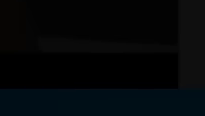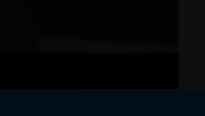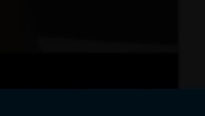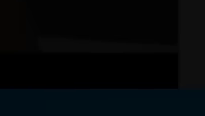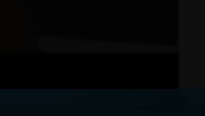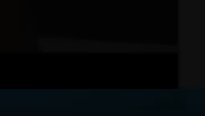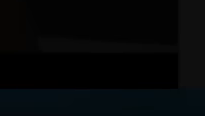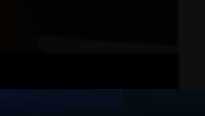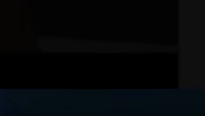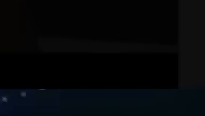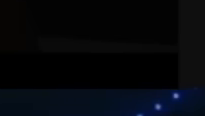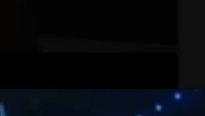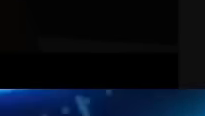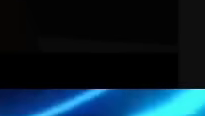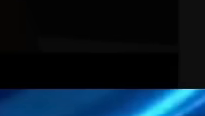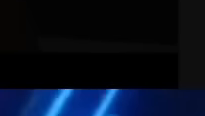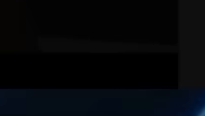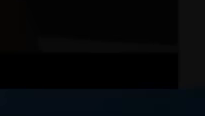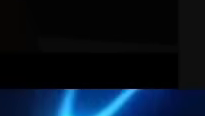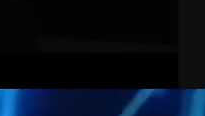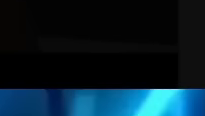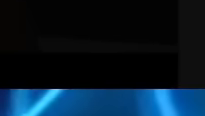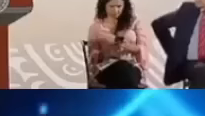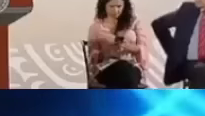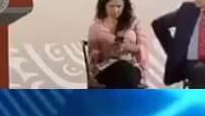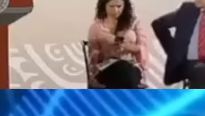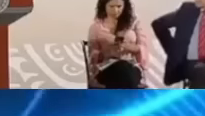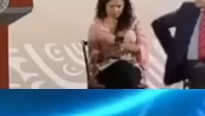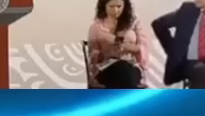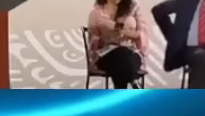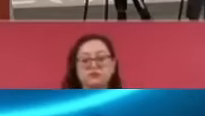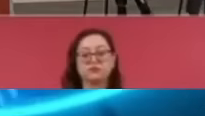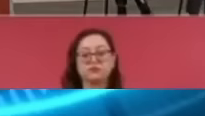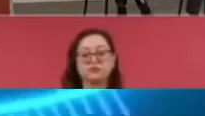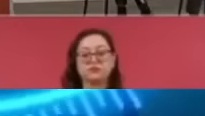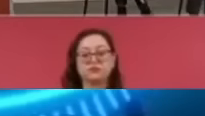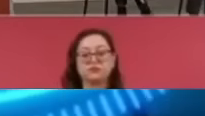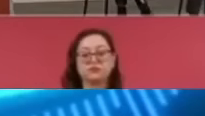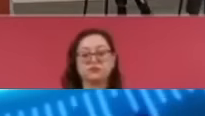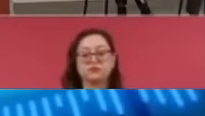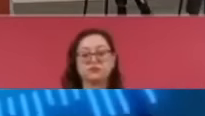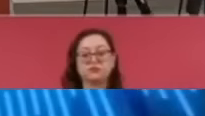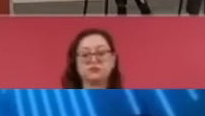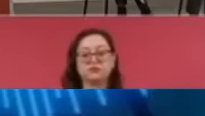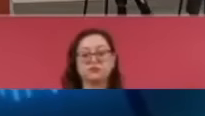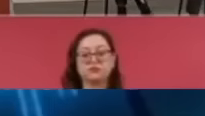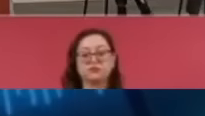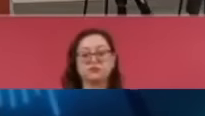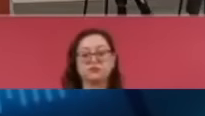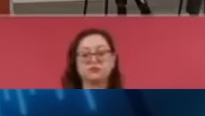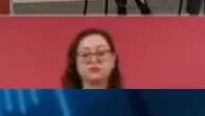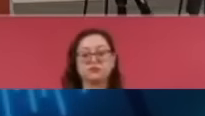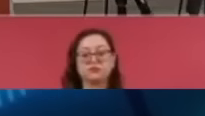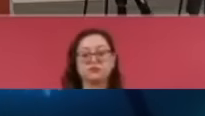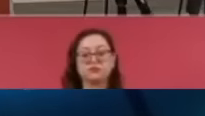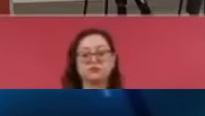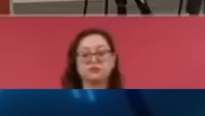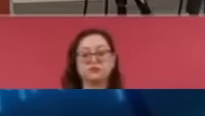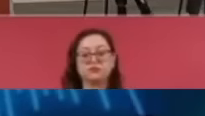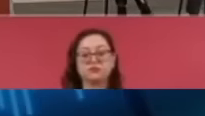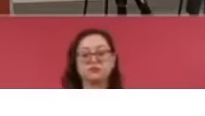quitar las cadenas. Ahí está, mis estimados amigas y amigos, y la burla el día de hoy por parte del presidente Andrés Manuel López Obrador ante estas palabras de